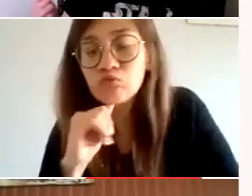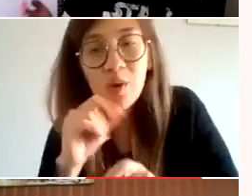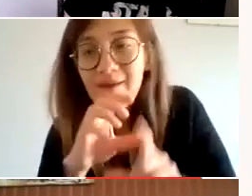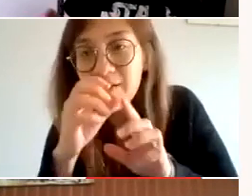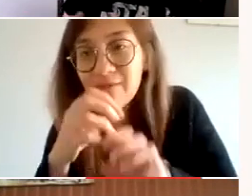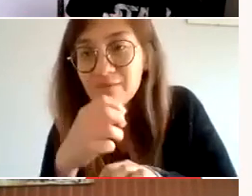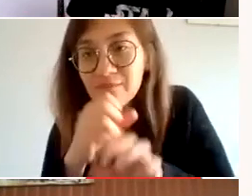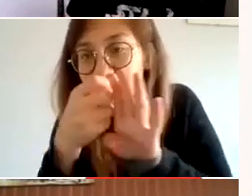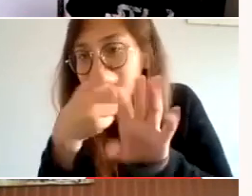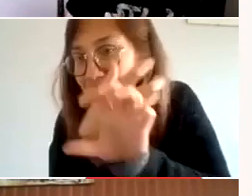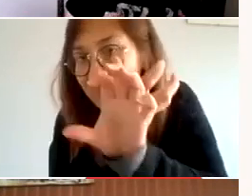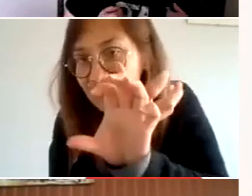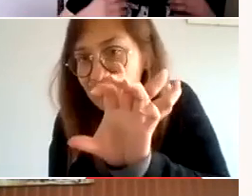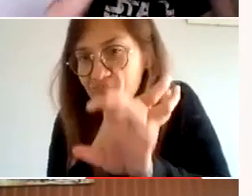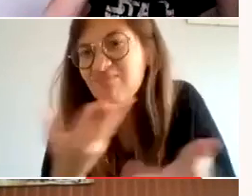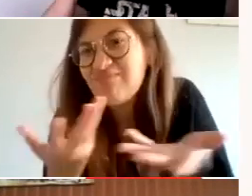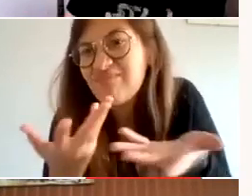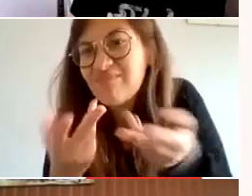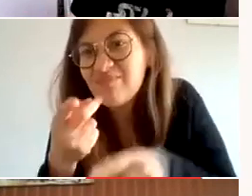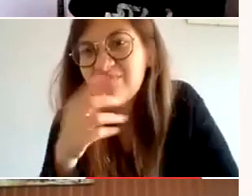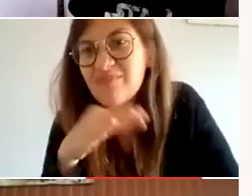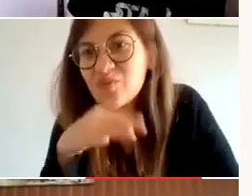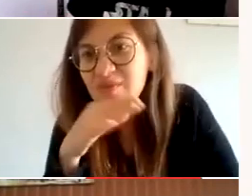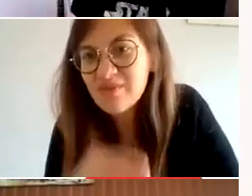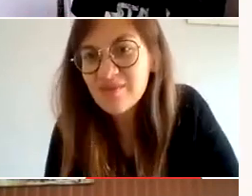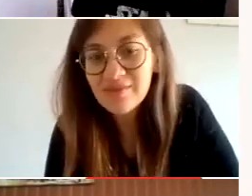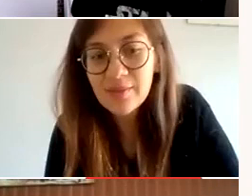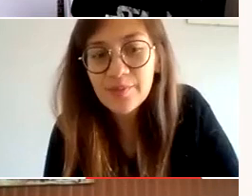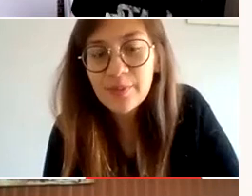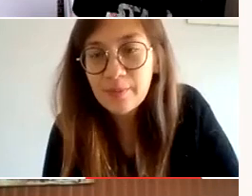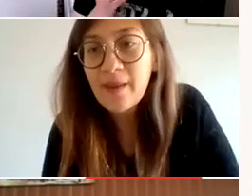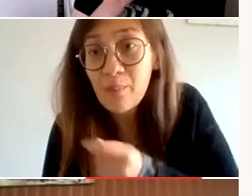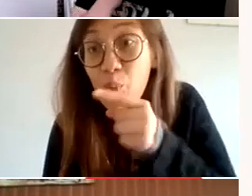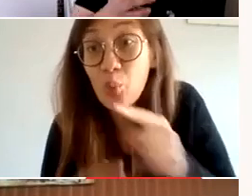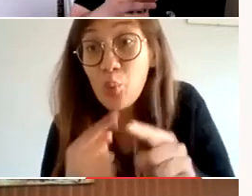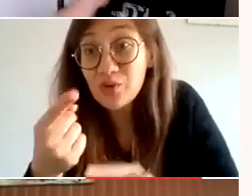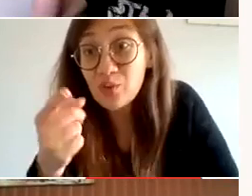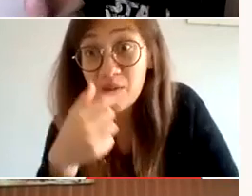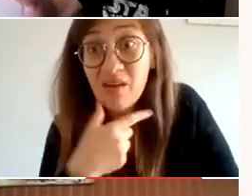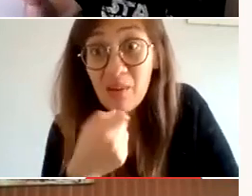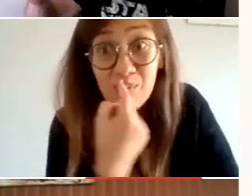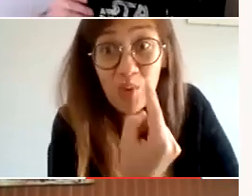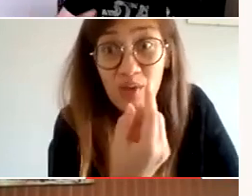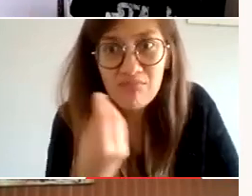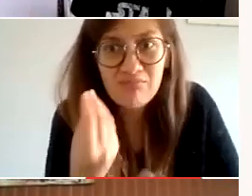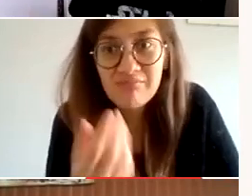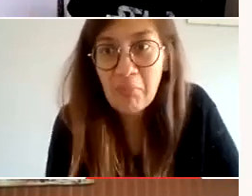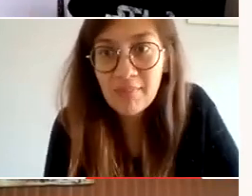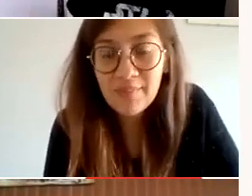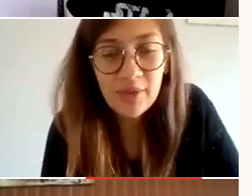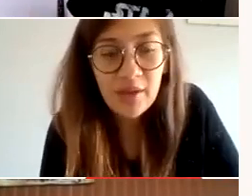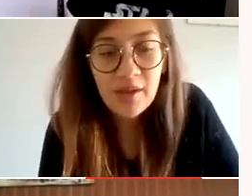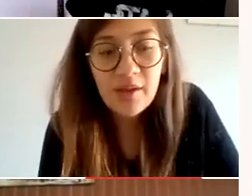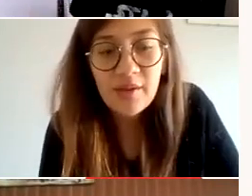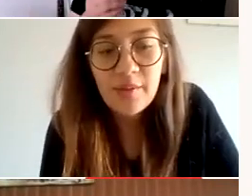compartirlo con otra persona. Entonces yo le puedo decir, yo tengo una carpeta del curso, por ejemplo, y yo se la comparto a alguno de ustedes para que ustedes también